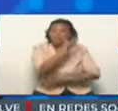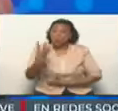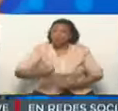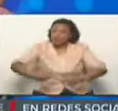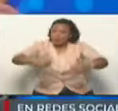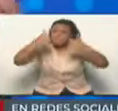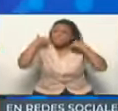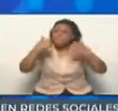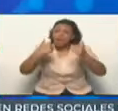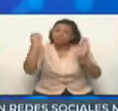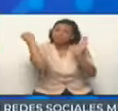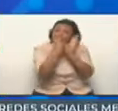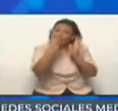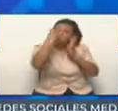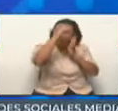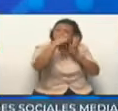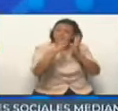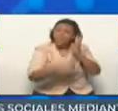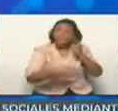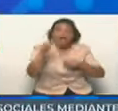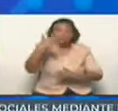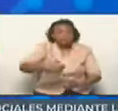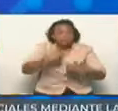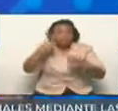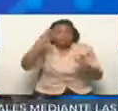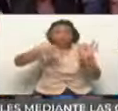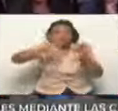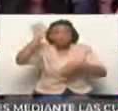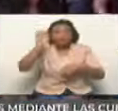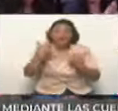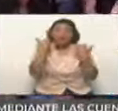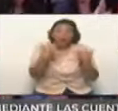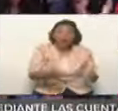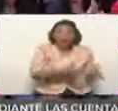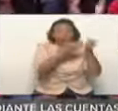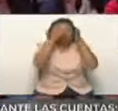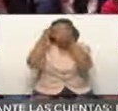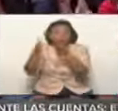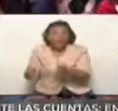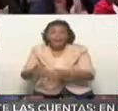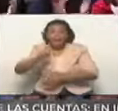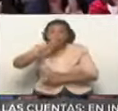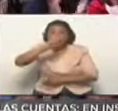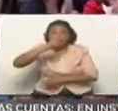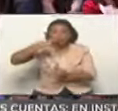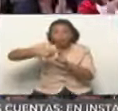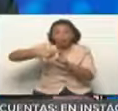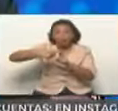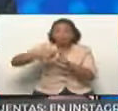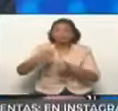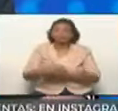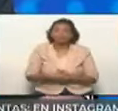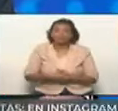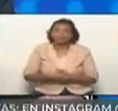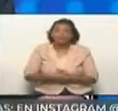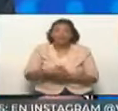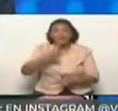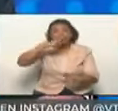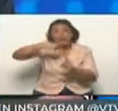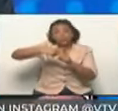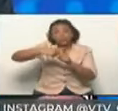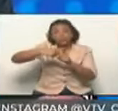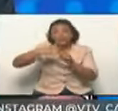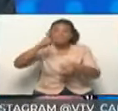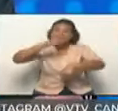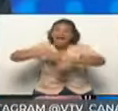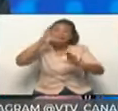de buenas noticias para la economía de Venezuela. Y ahora nos vamos con el segmento Con Maduro Más